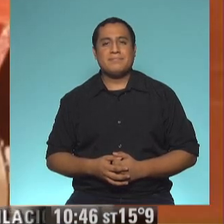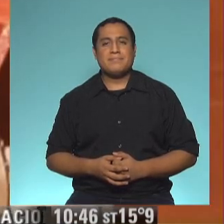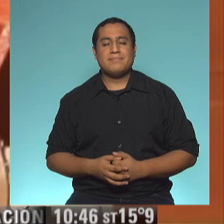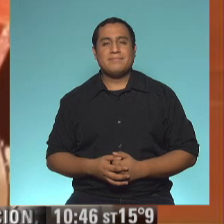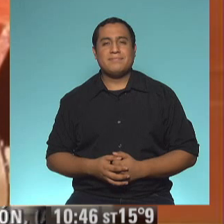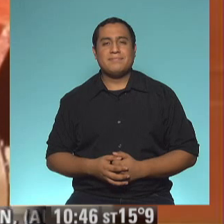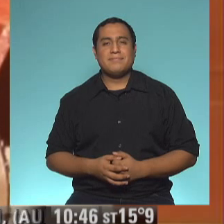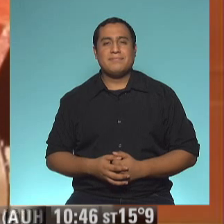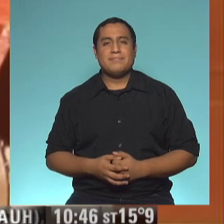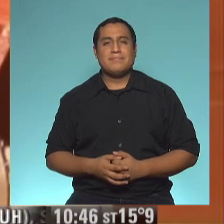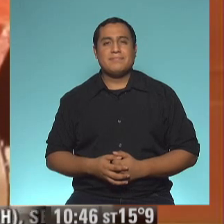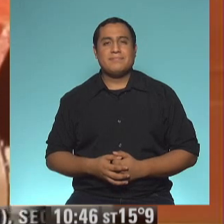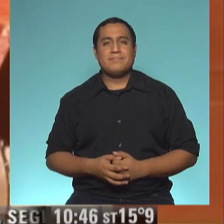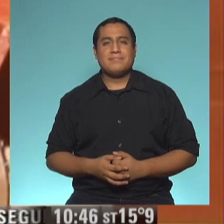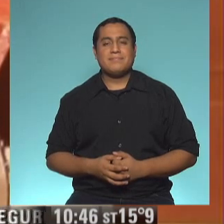ah